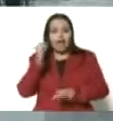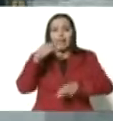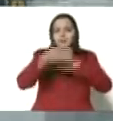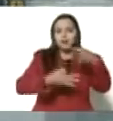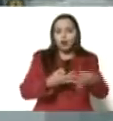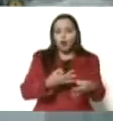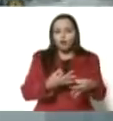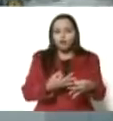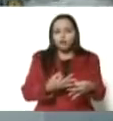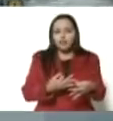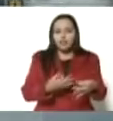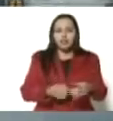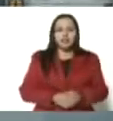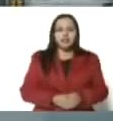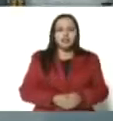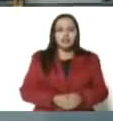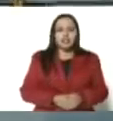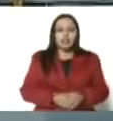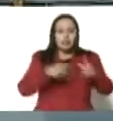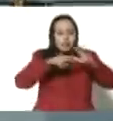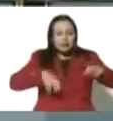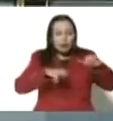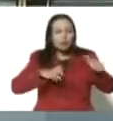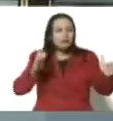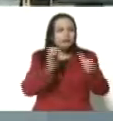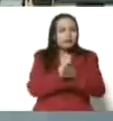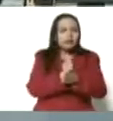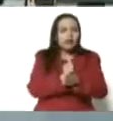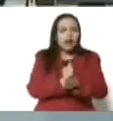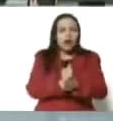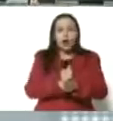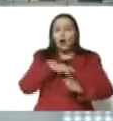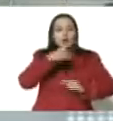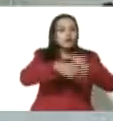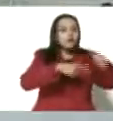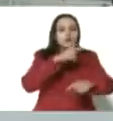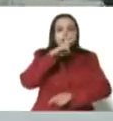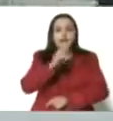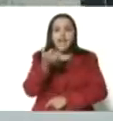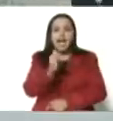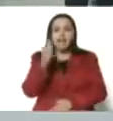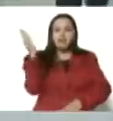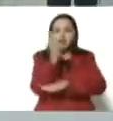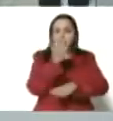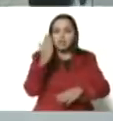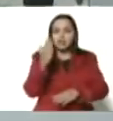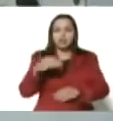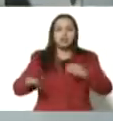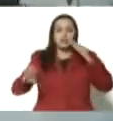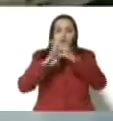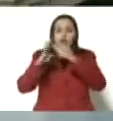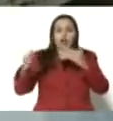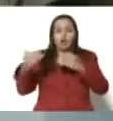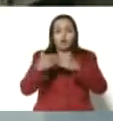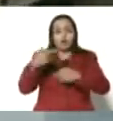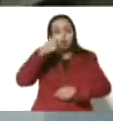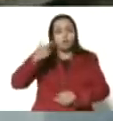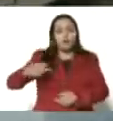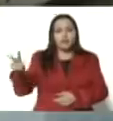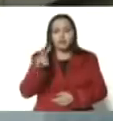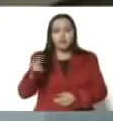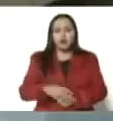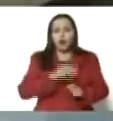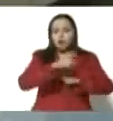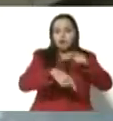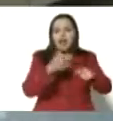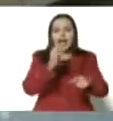verificó el terrible impacto del bloqueo criminal contra el pueblo de Venezuela, el impacto en